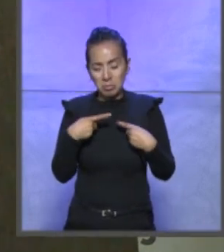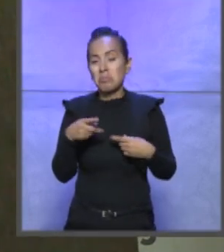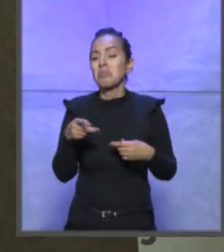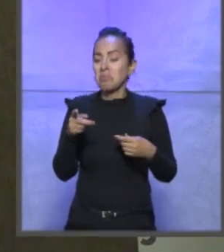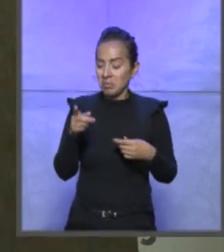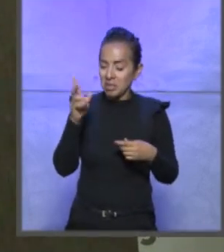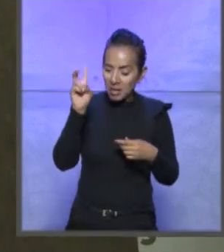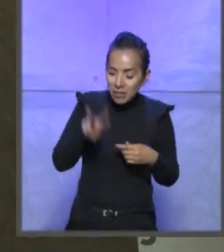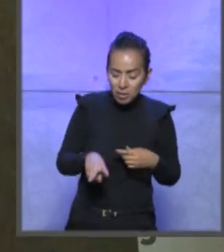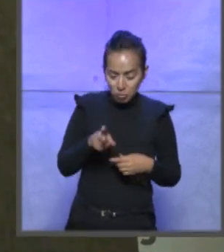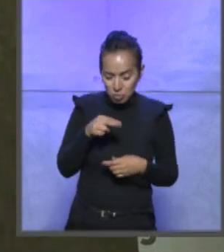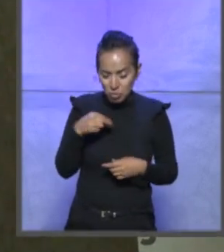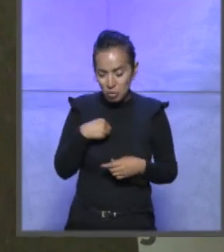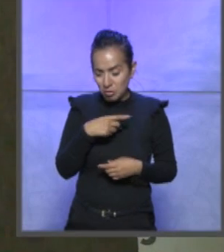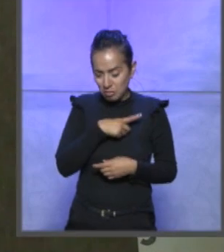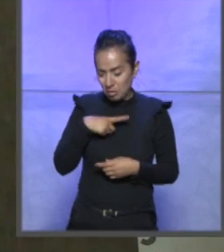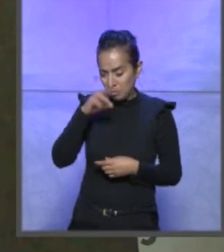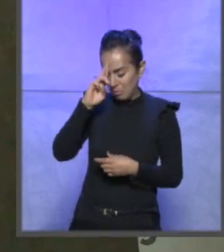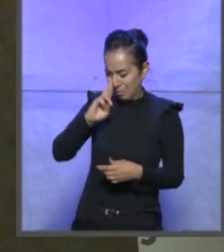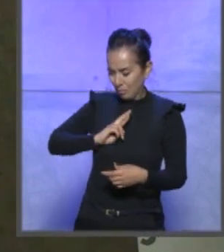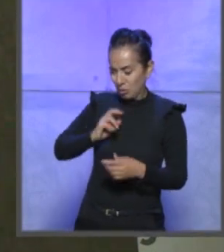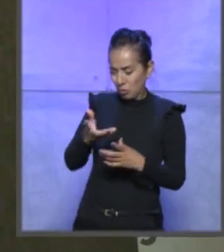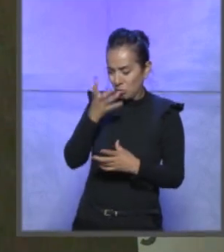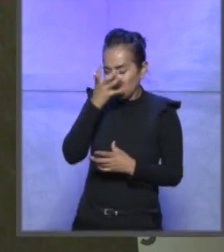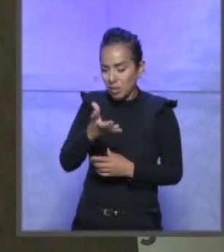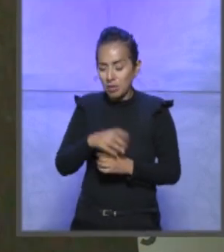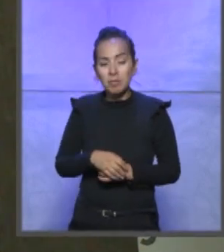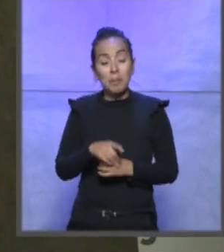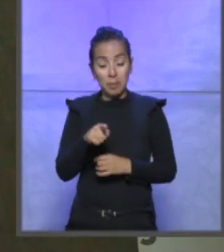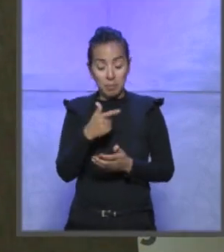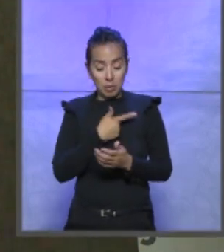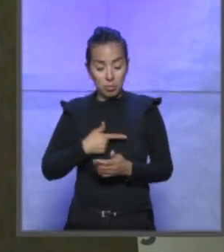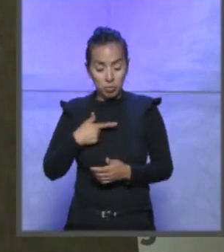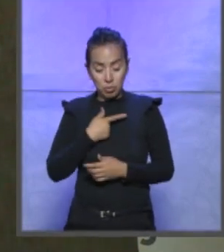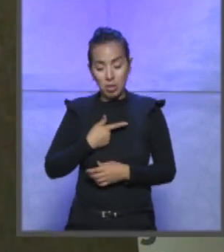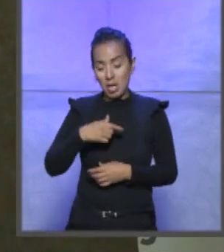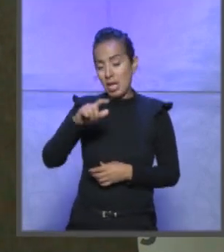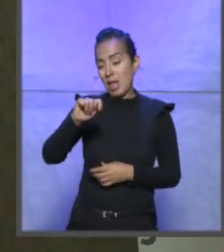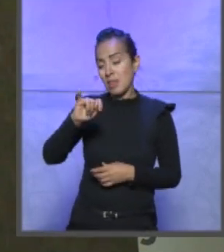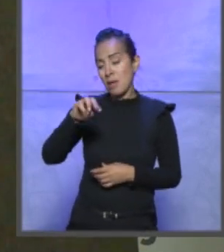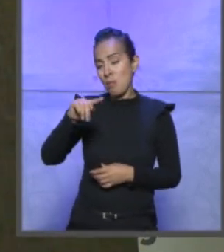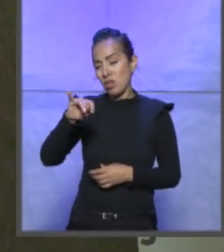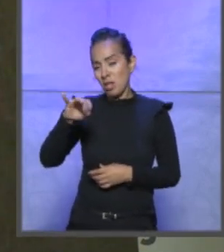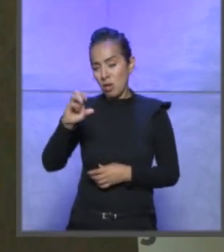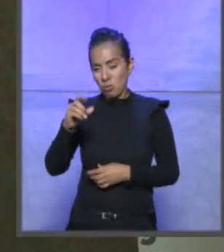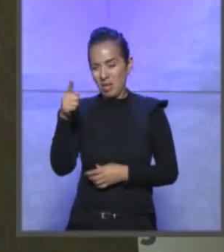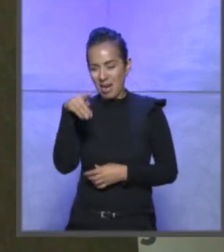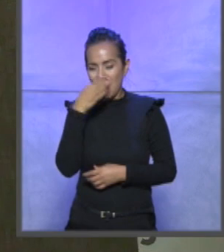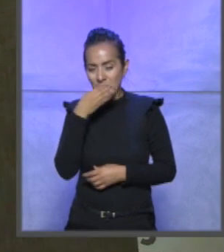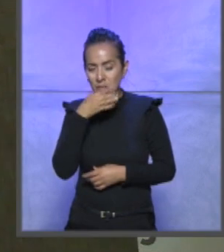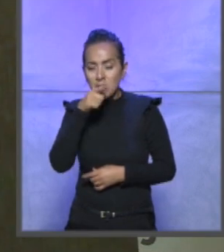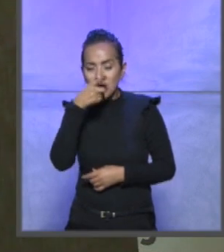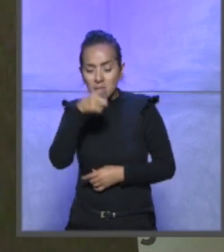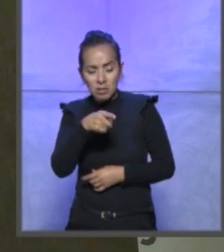ser valorados. De hecho, me gusta un versículo, dice 1 Timoteo 4:12, que nadie te menosprecie por ser joven, al